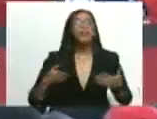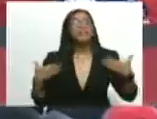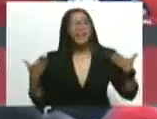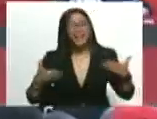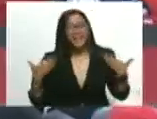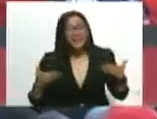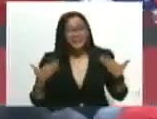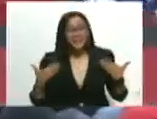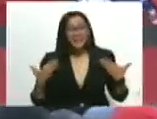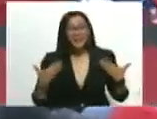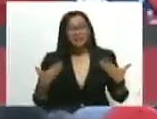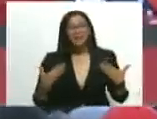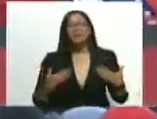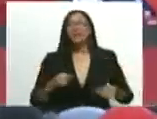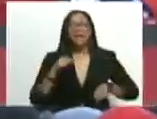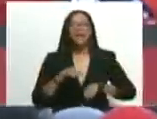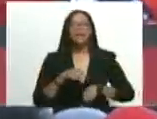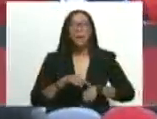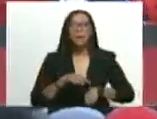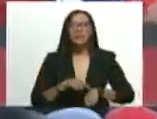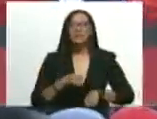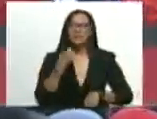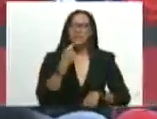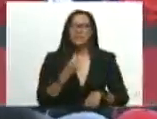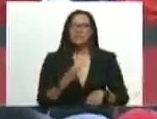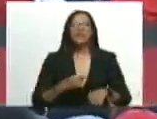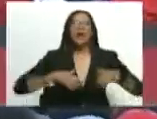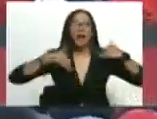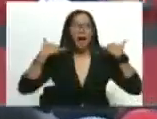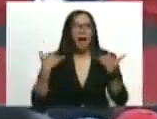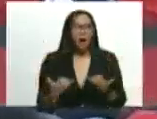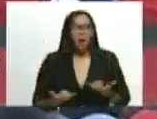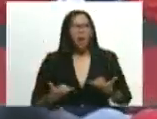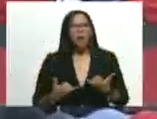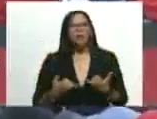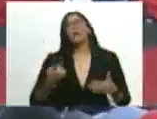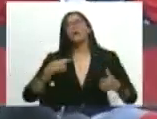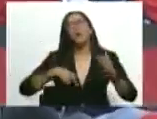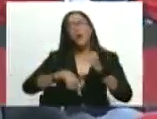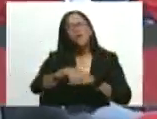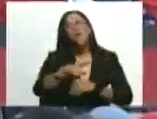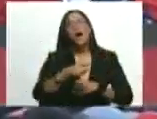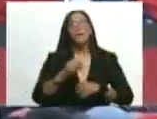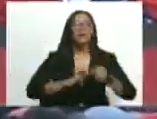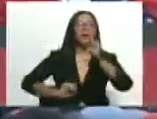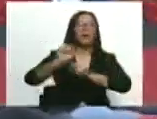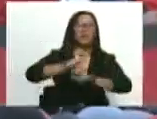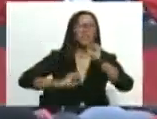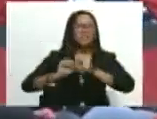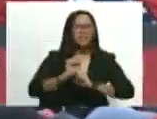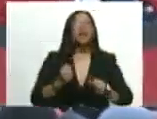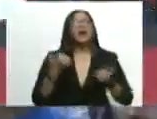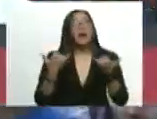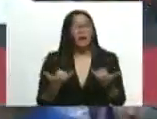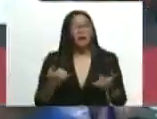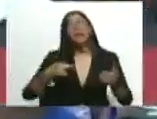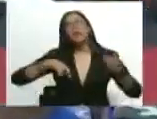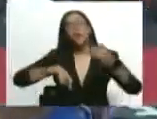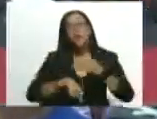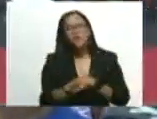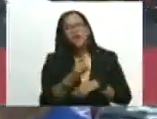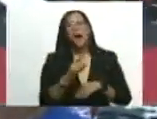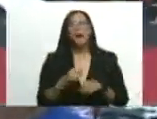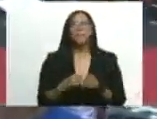ha llegado el momento de decir ahora nos vamos a la ofensiva Ahora nos vamos